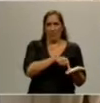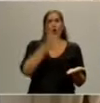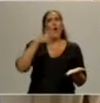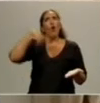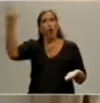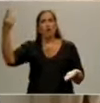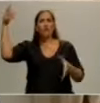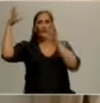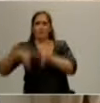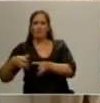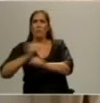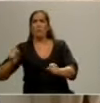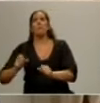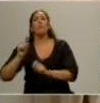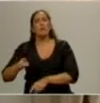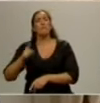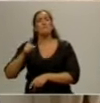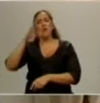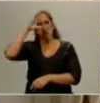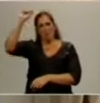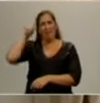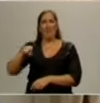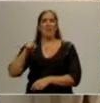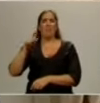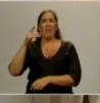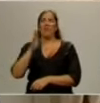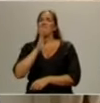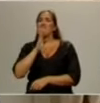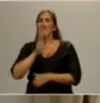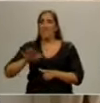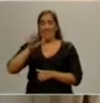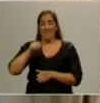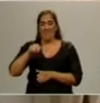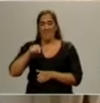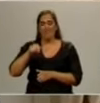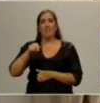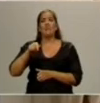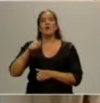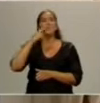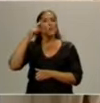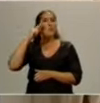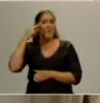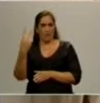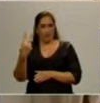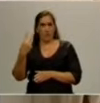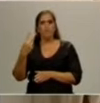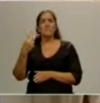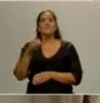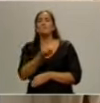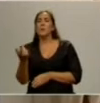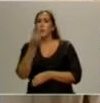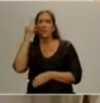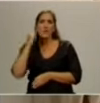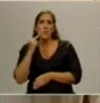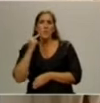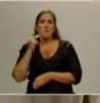la voladura de la Embajada de Israel en el año 1992, que cobró la vida de 29 argentinos,